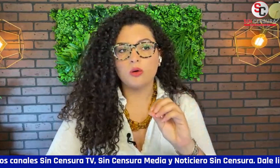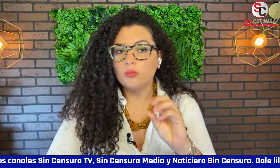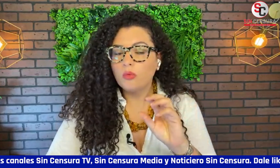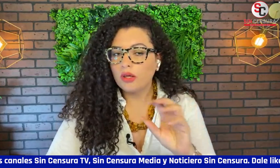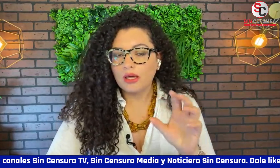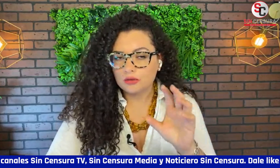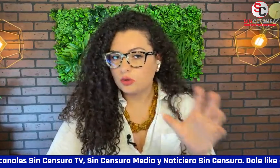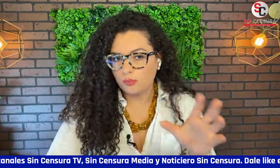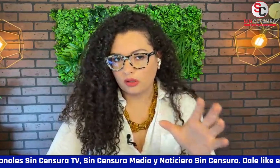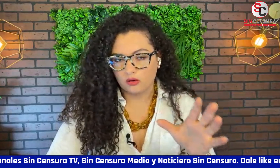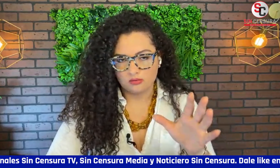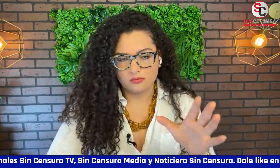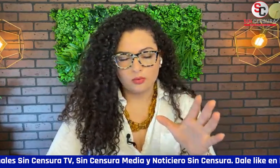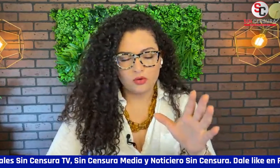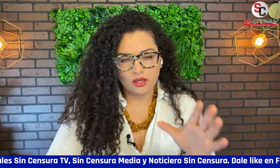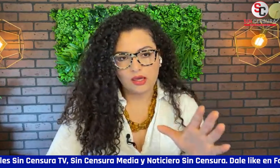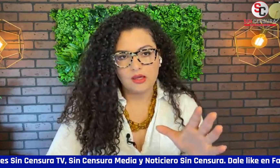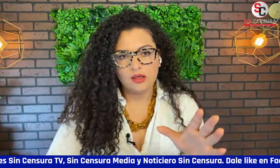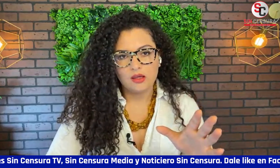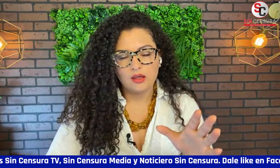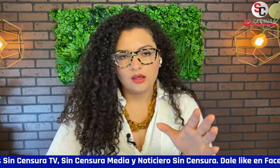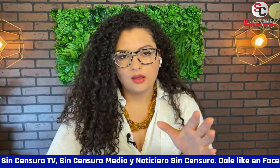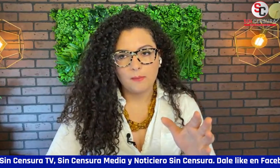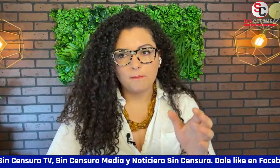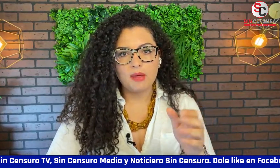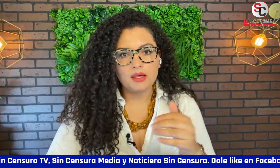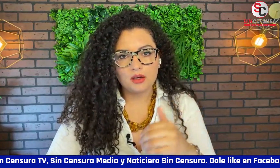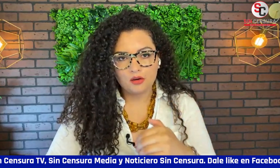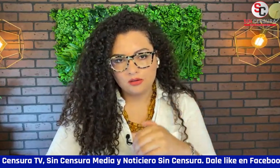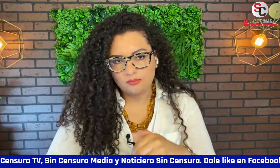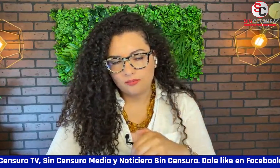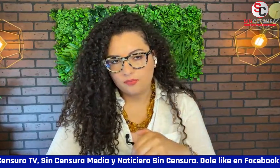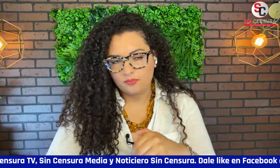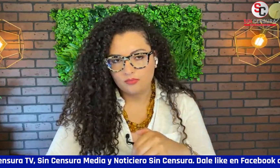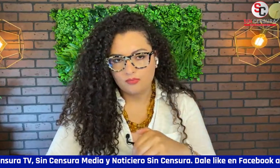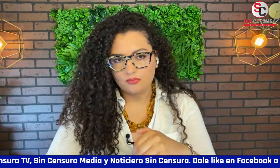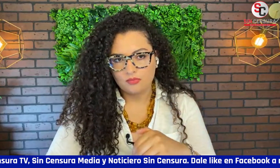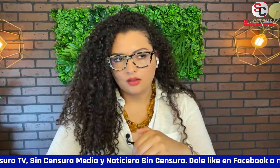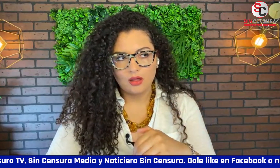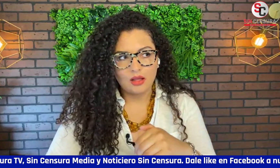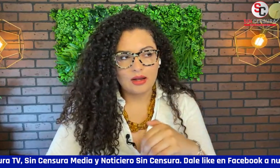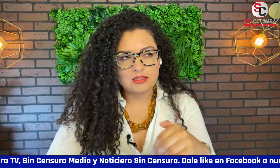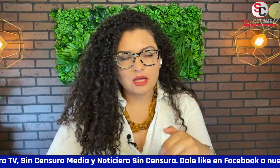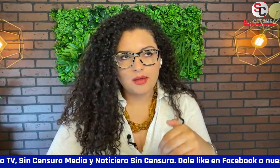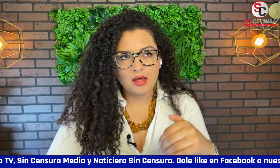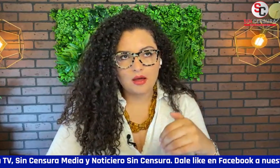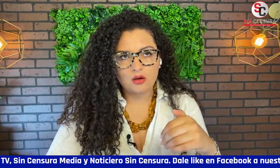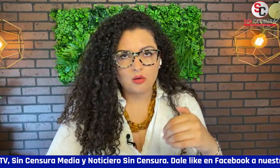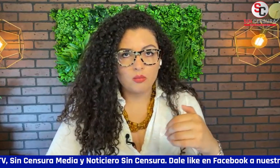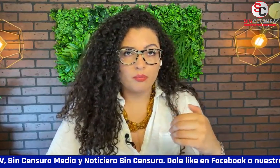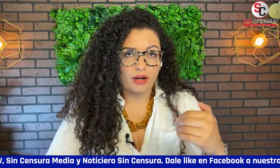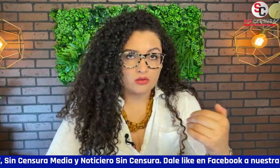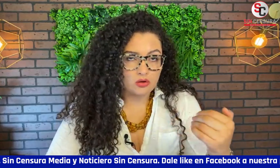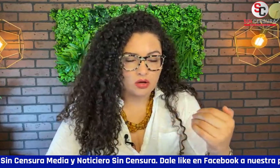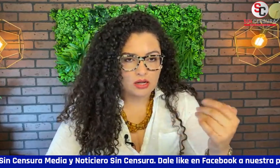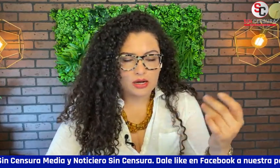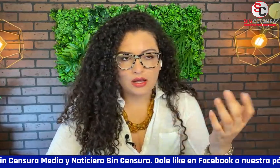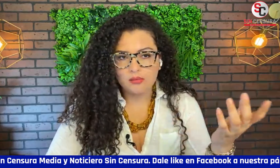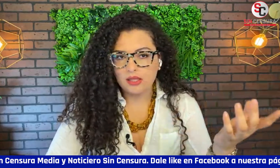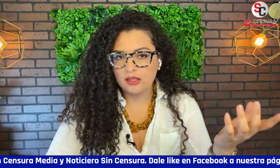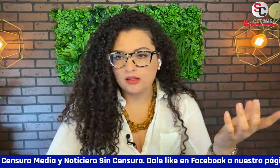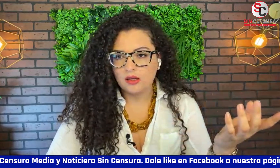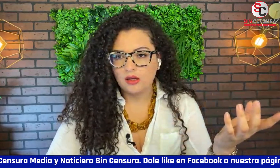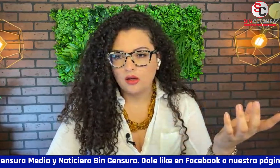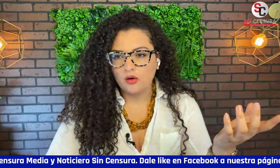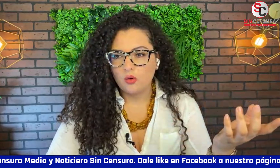gasto muy estúpido, porque México le estaba comprando al